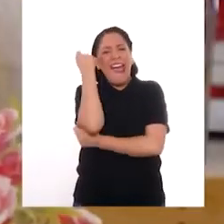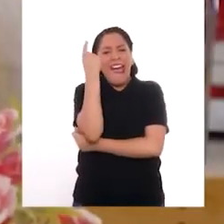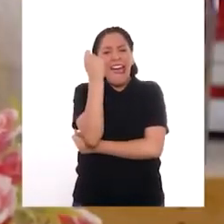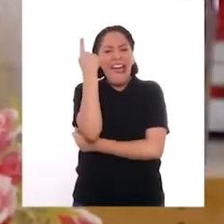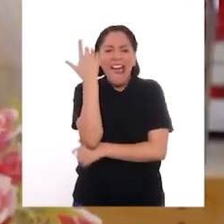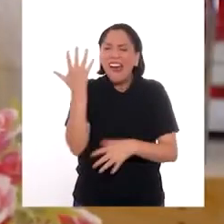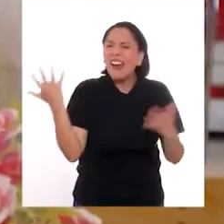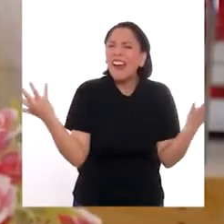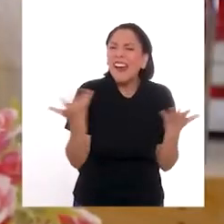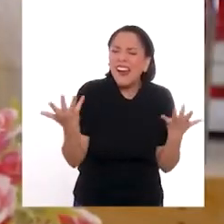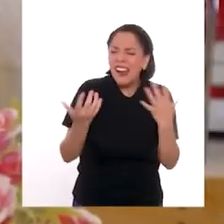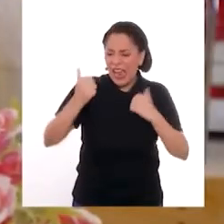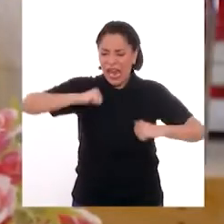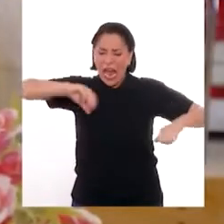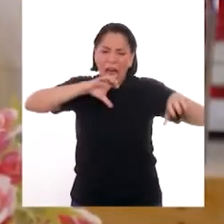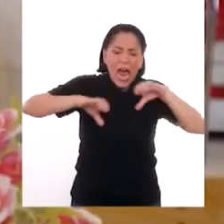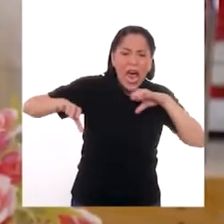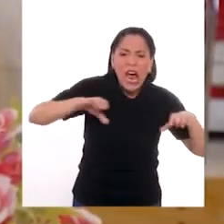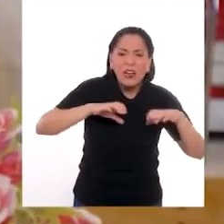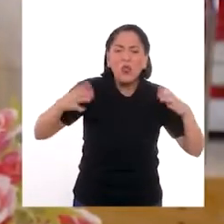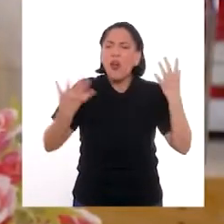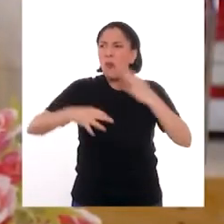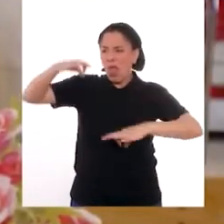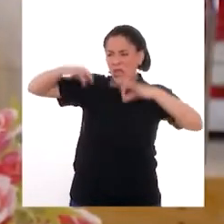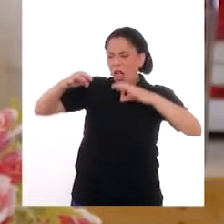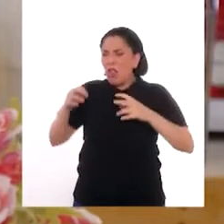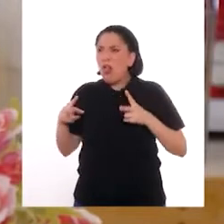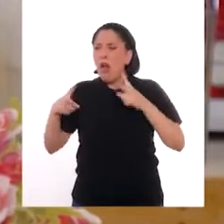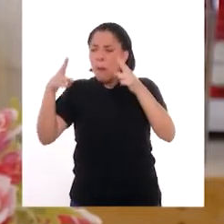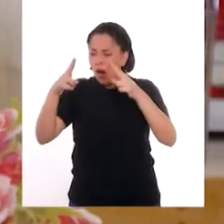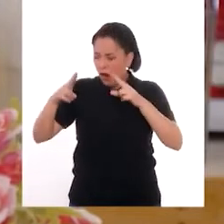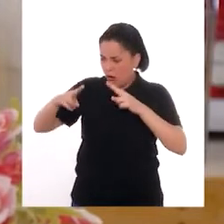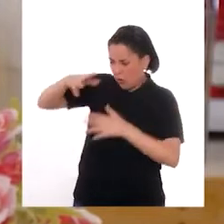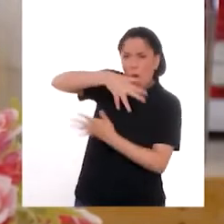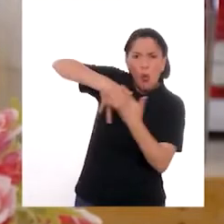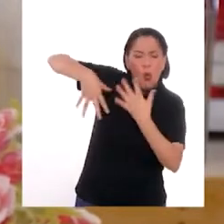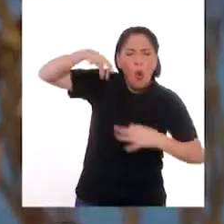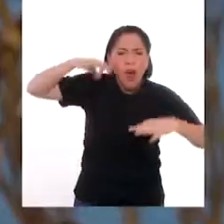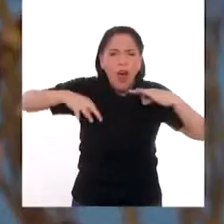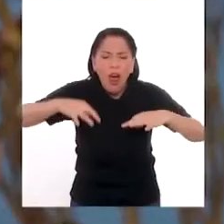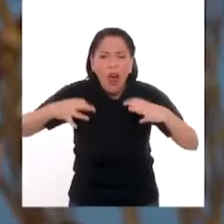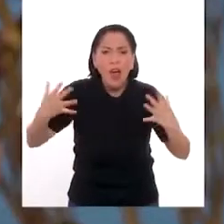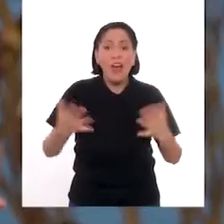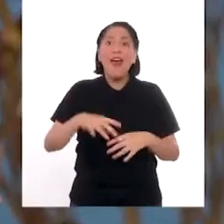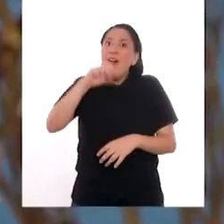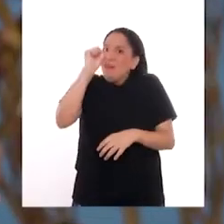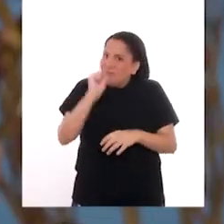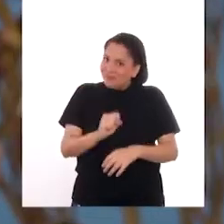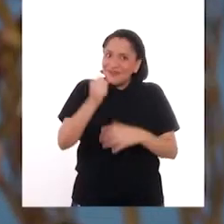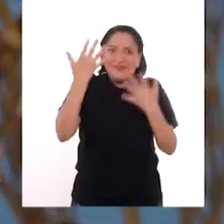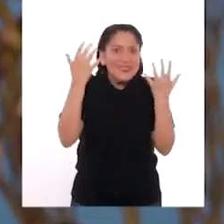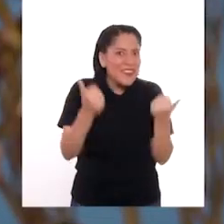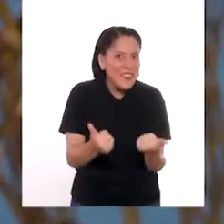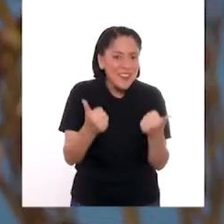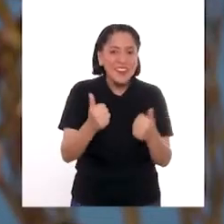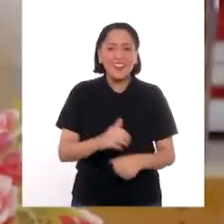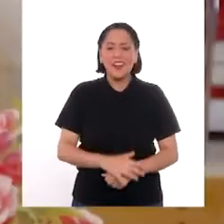Entiendo. Y actuaremos en las escenas que hagamos juntos. Muy bien,